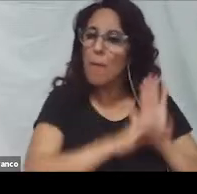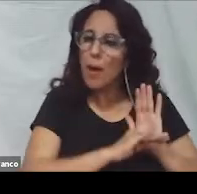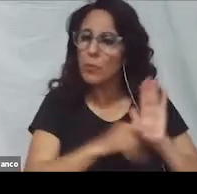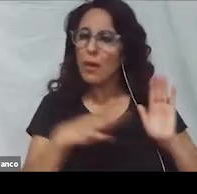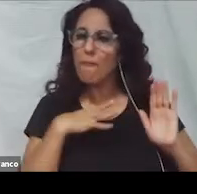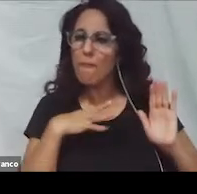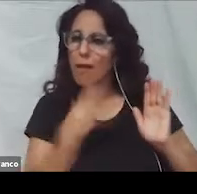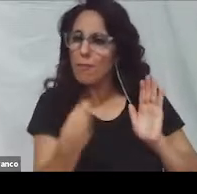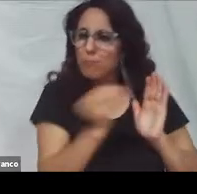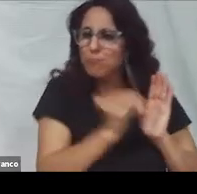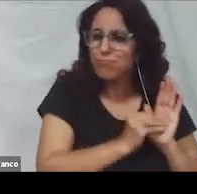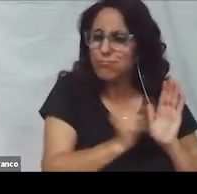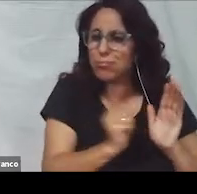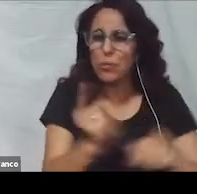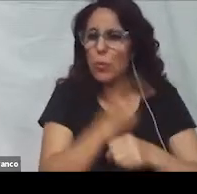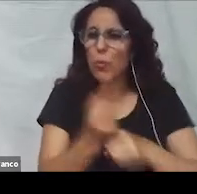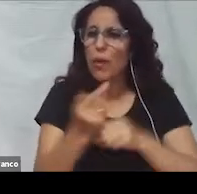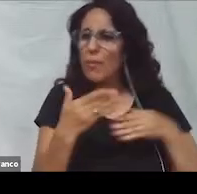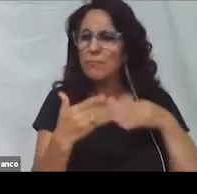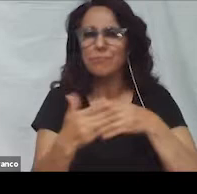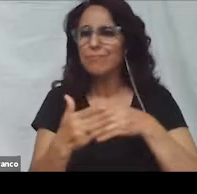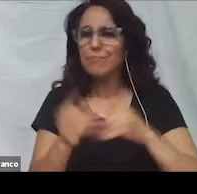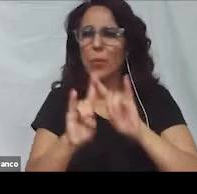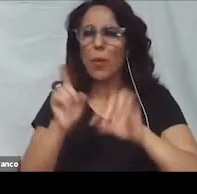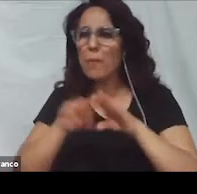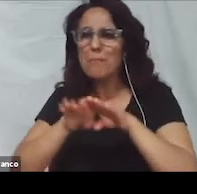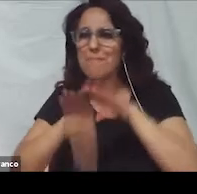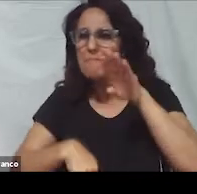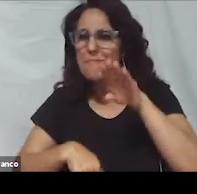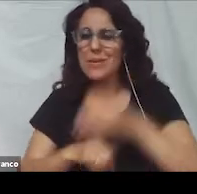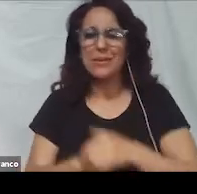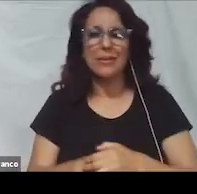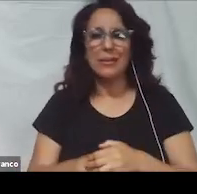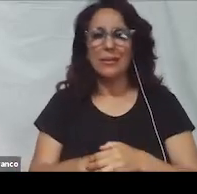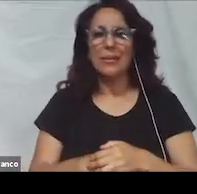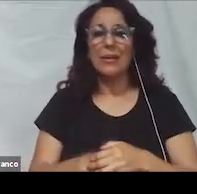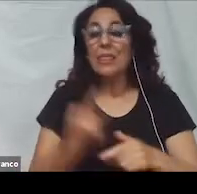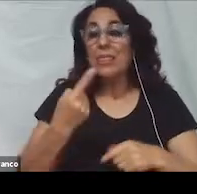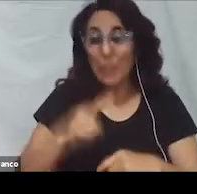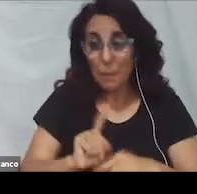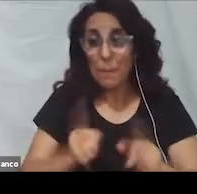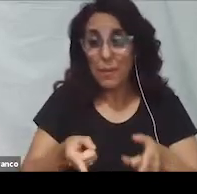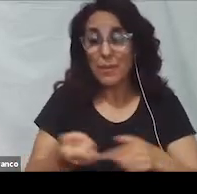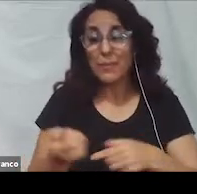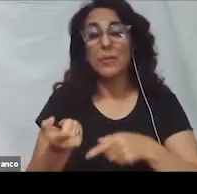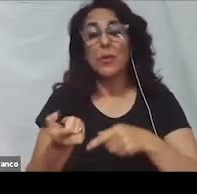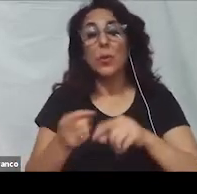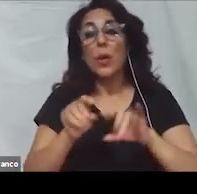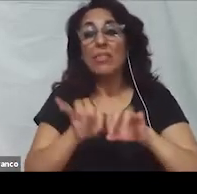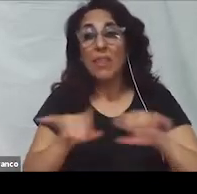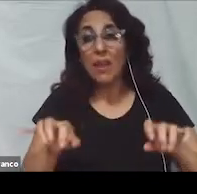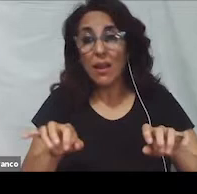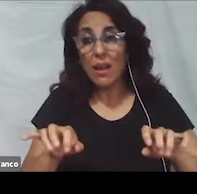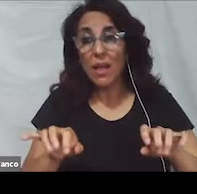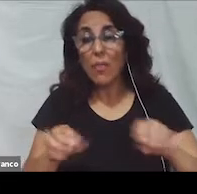a poder navegarlo, ¿sí? También puede pasar que haya una navegación dificultosa con el teclado,